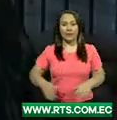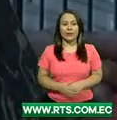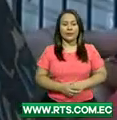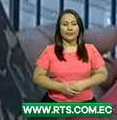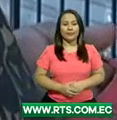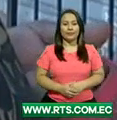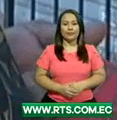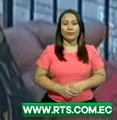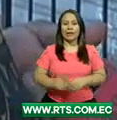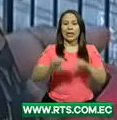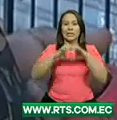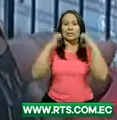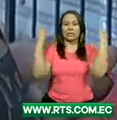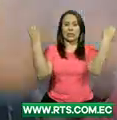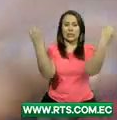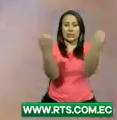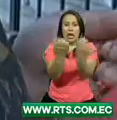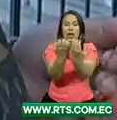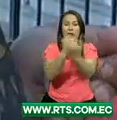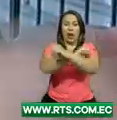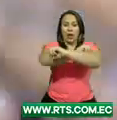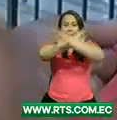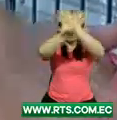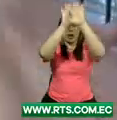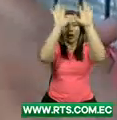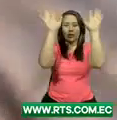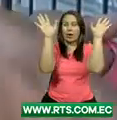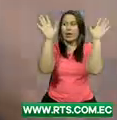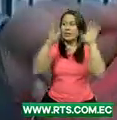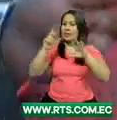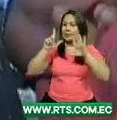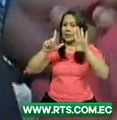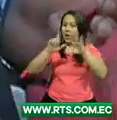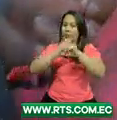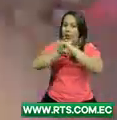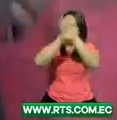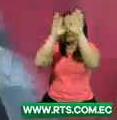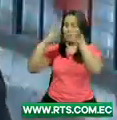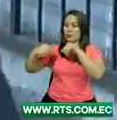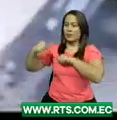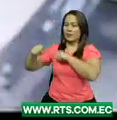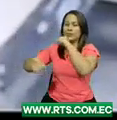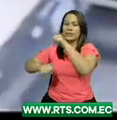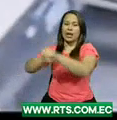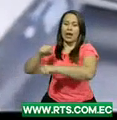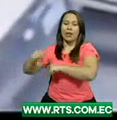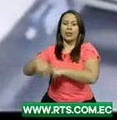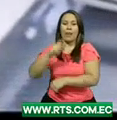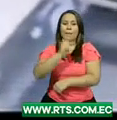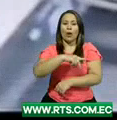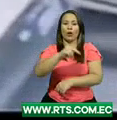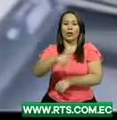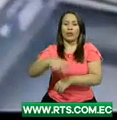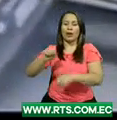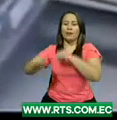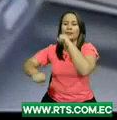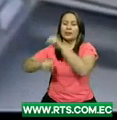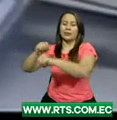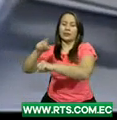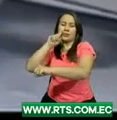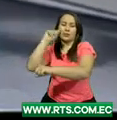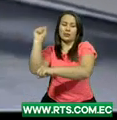por el estadio caliente maniática las siete hagan seis medias salen en bicicleta hasta la portería y van a lo que van a